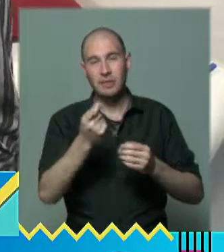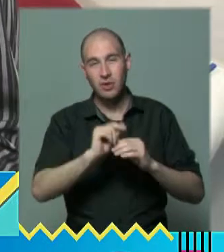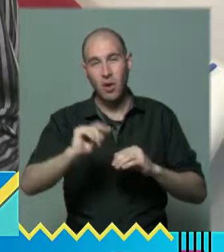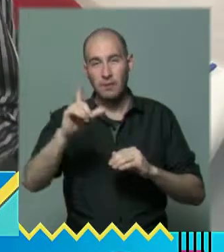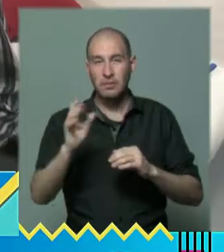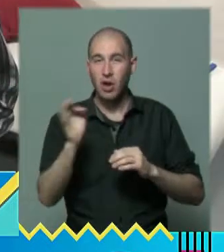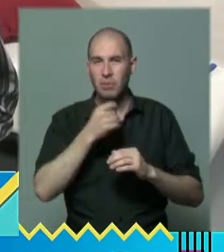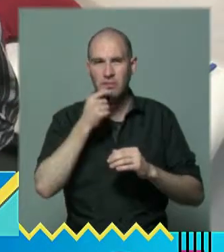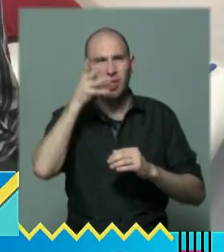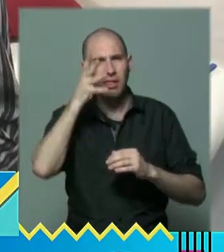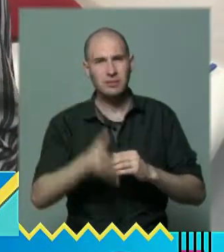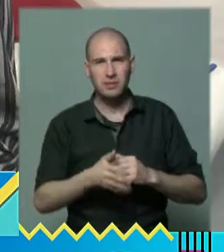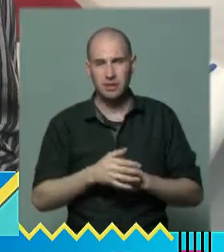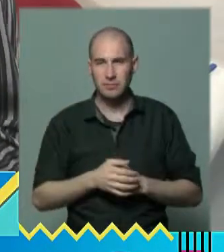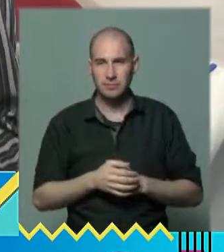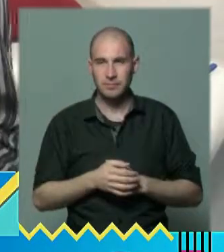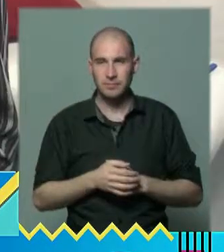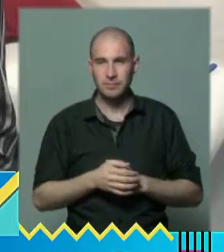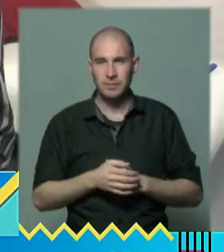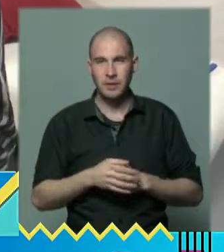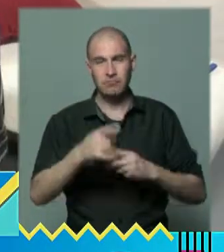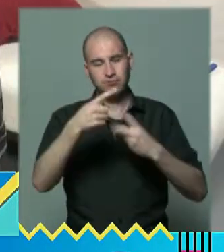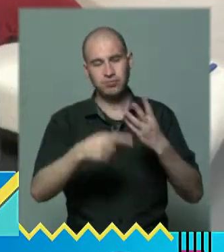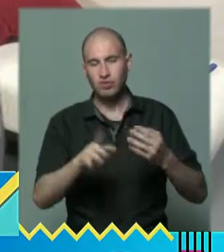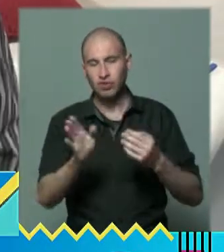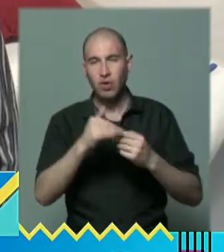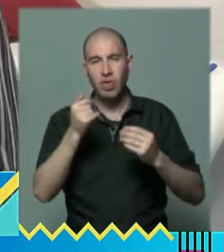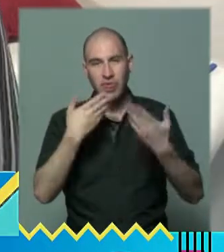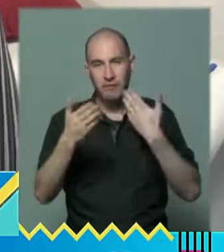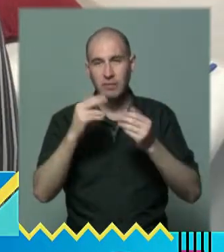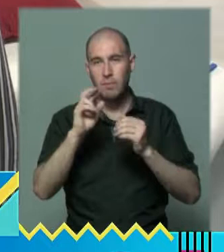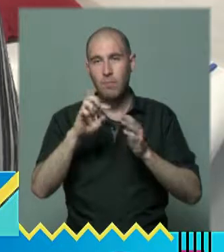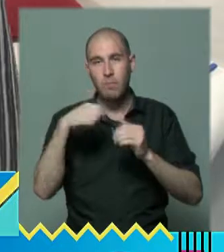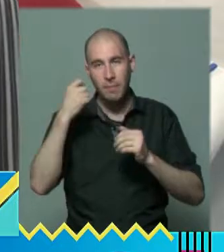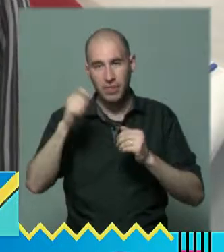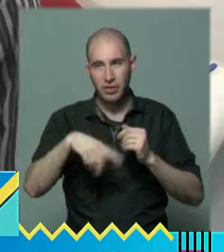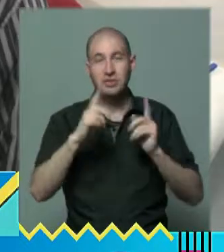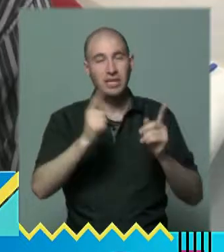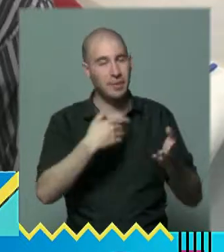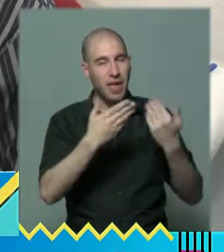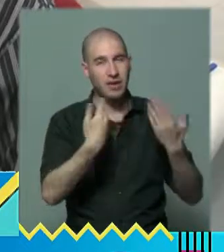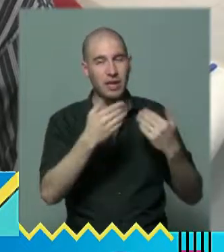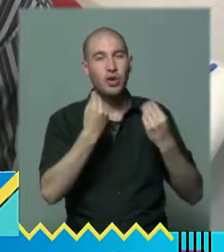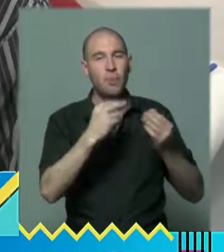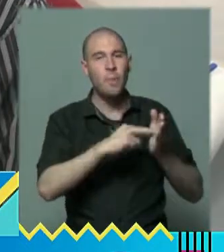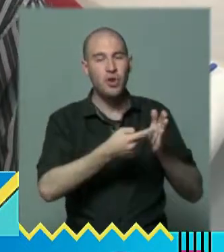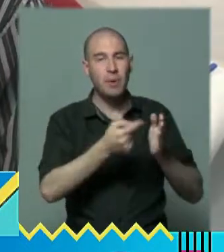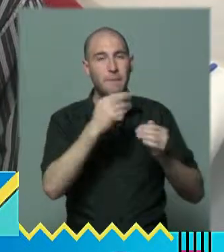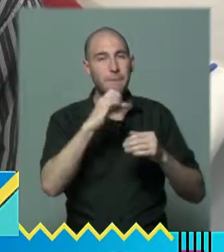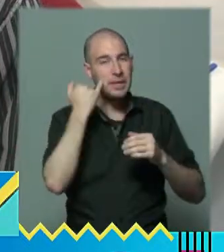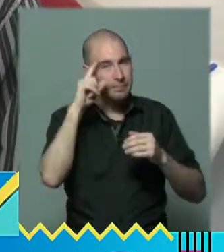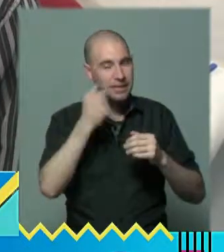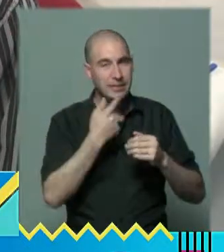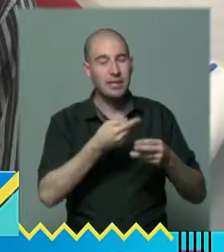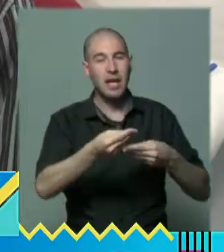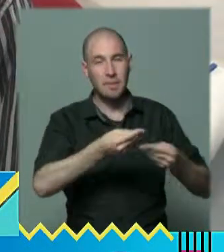no, si es excesivo. Todo esto vamos a tratar de debatirlo en el programa de hoy. Así es, y también vamos a hablar del tema de cómo afecta a las pymes, a los pequeños